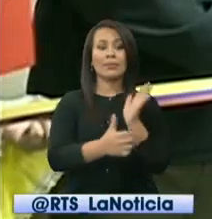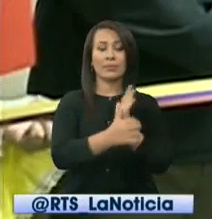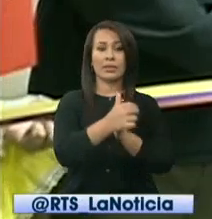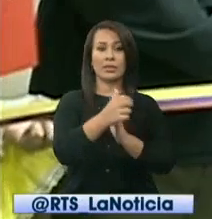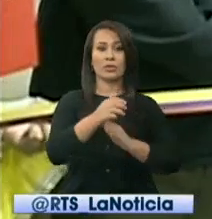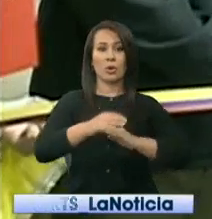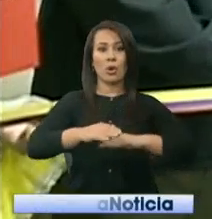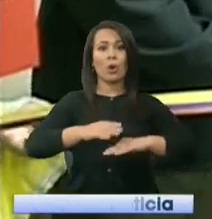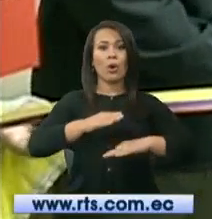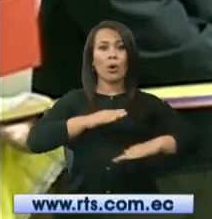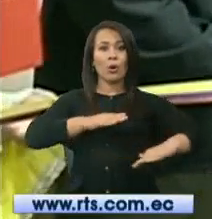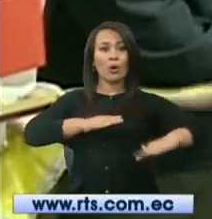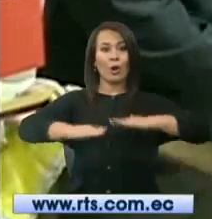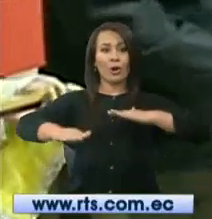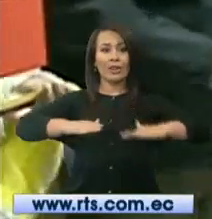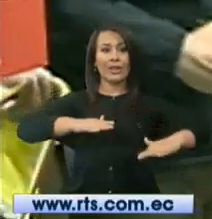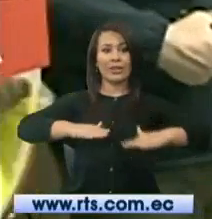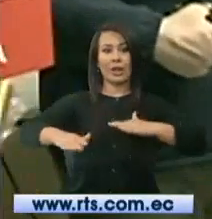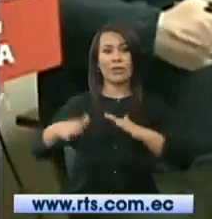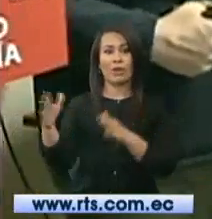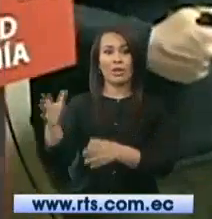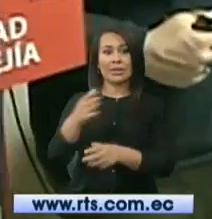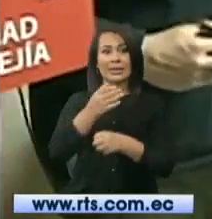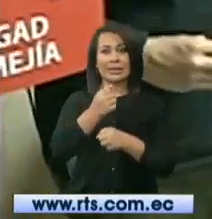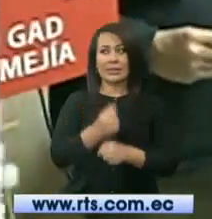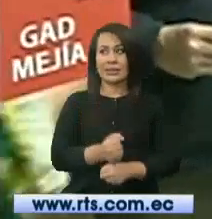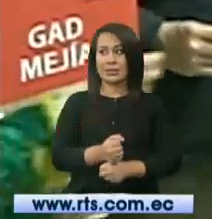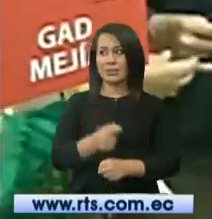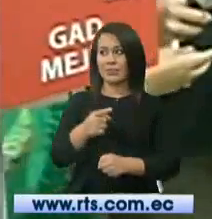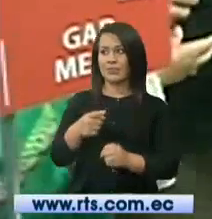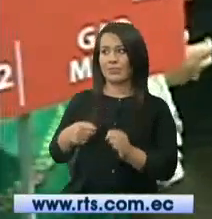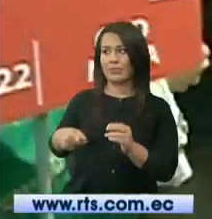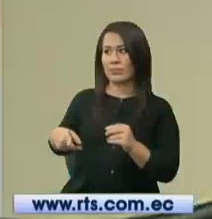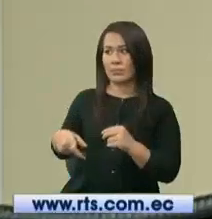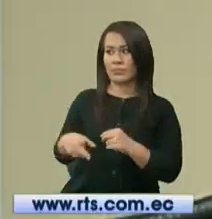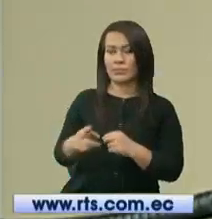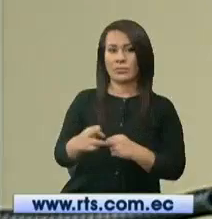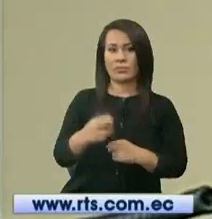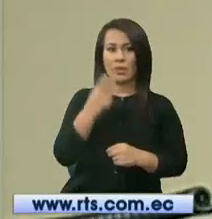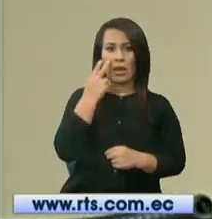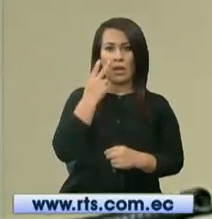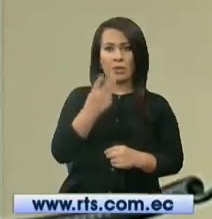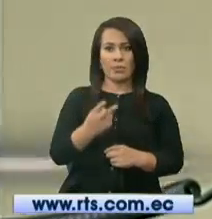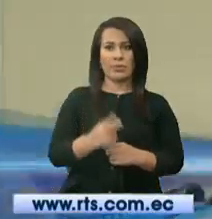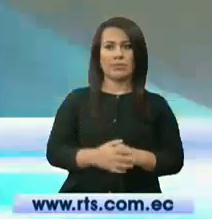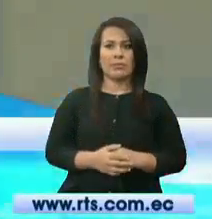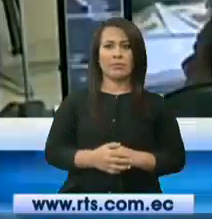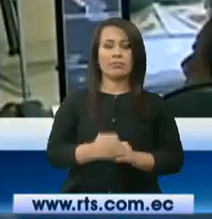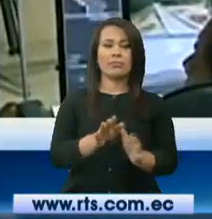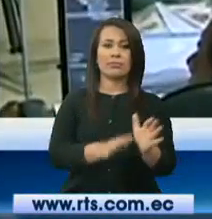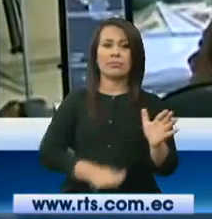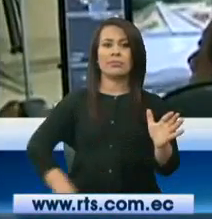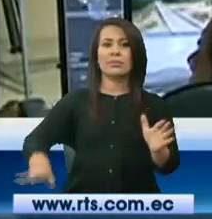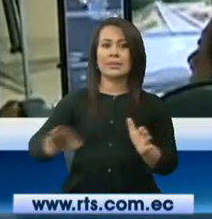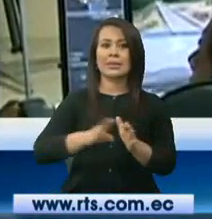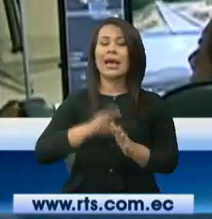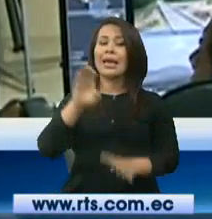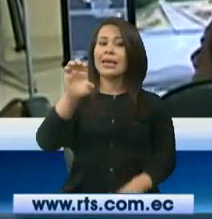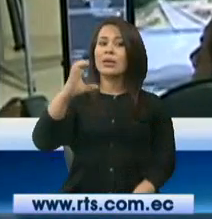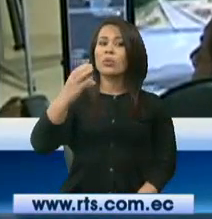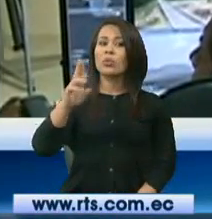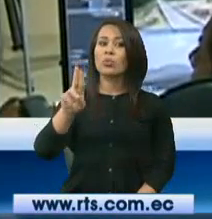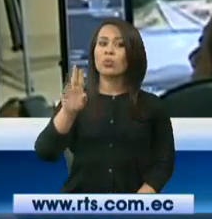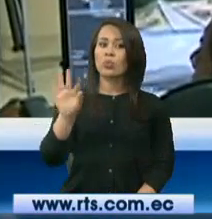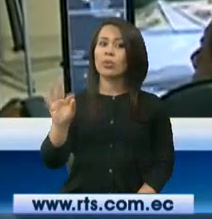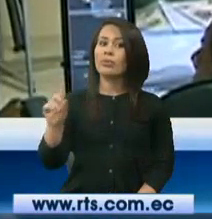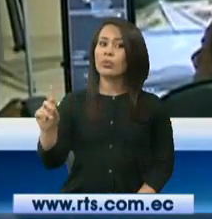El gobernador de seguridad César Navas y el alcalde del cantón Mejía, Ramiro Barros, inauguraron la sala operativa del EQ911 para vigilar,